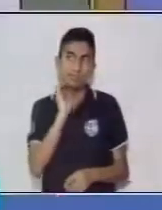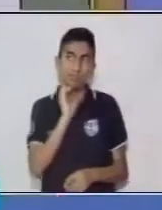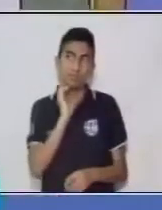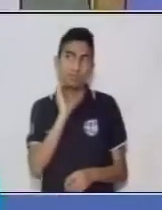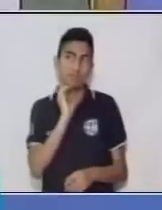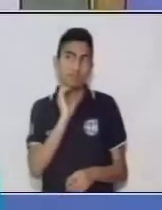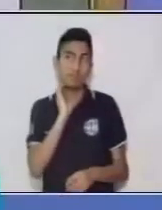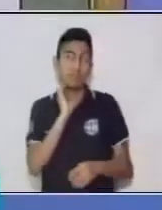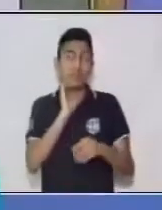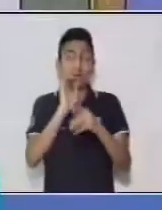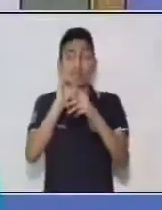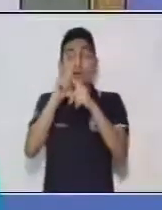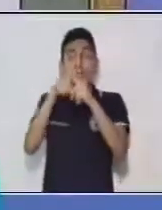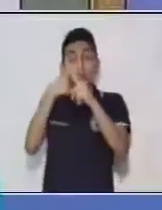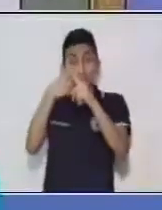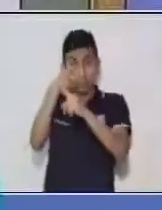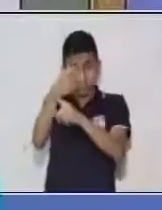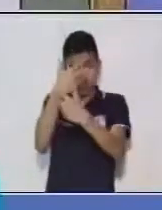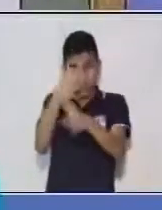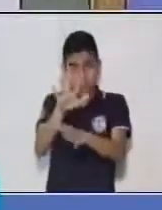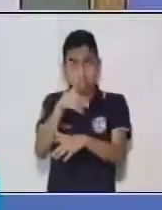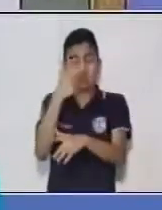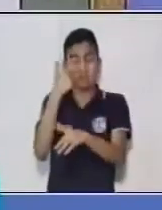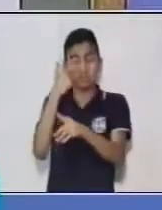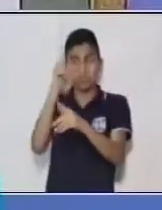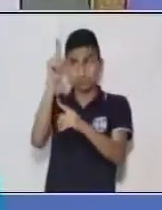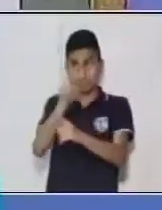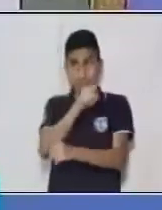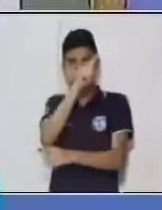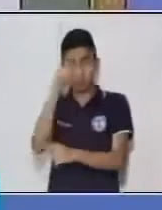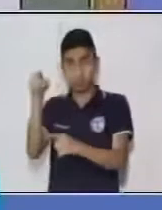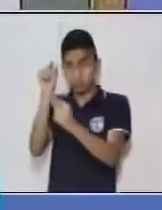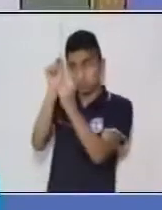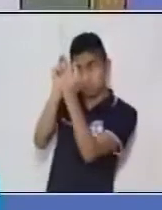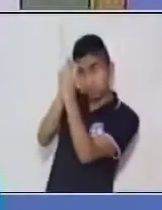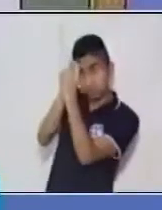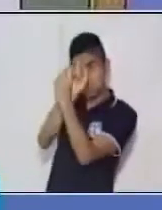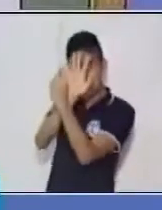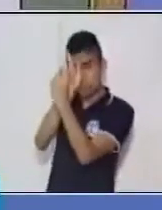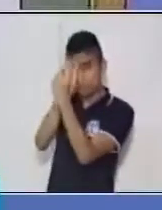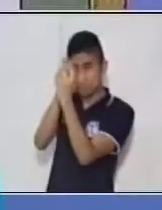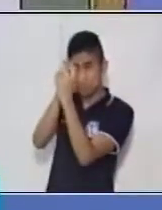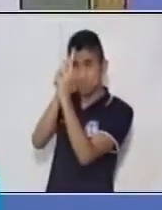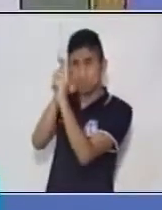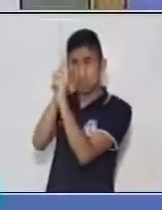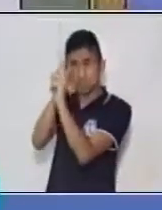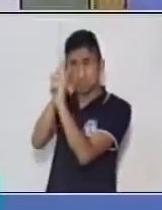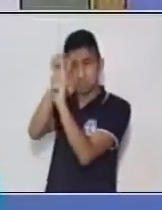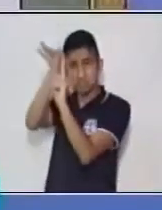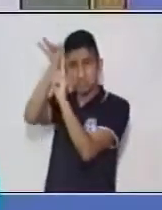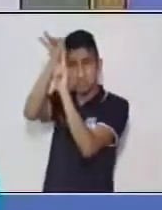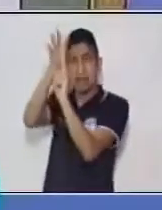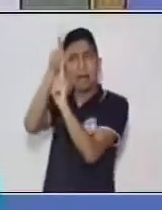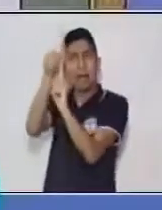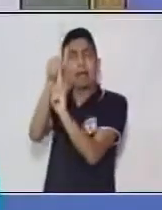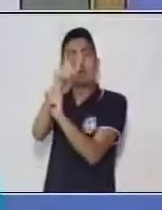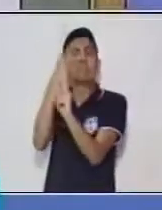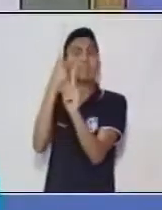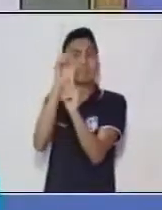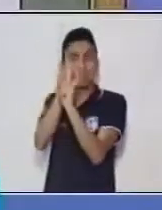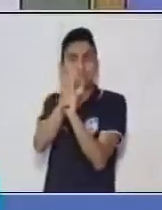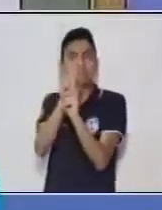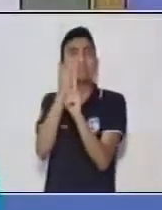Entonces, cuando encuentras el centro de la figura, pues Entonces vamos a ver lo que